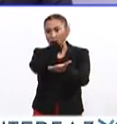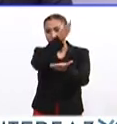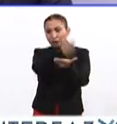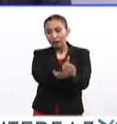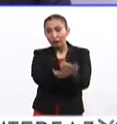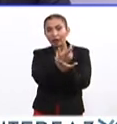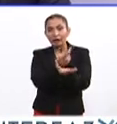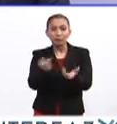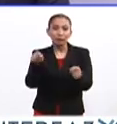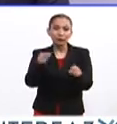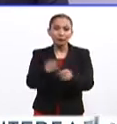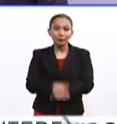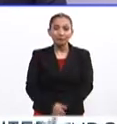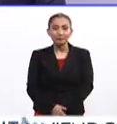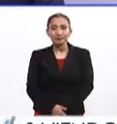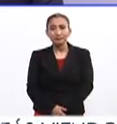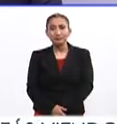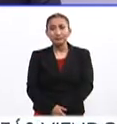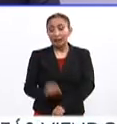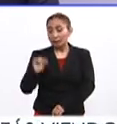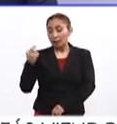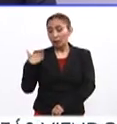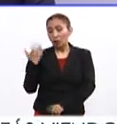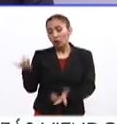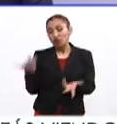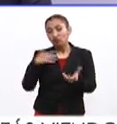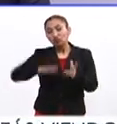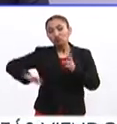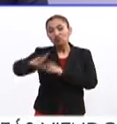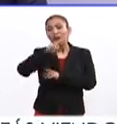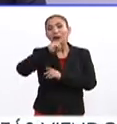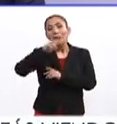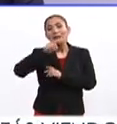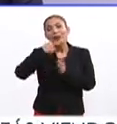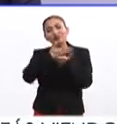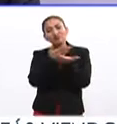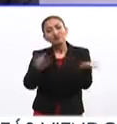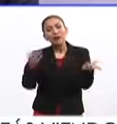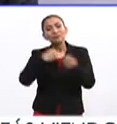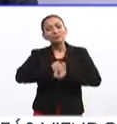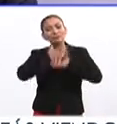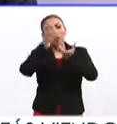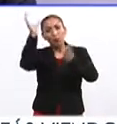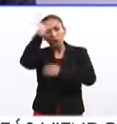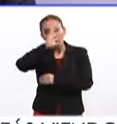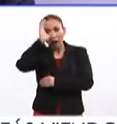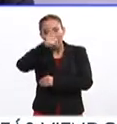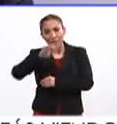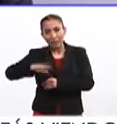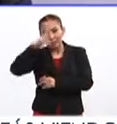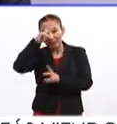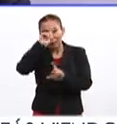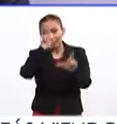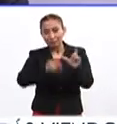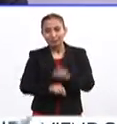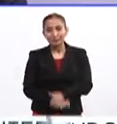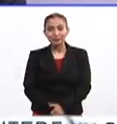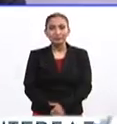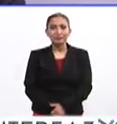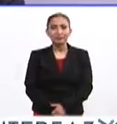participación en recitales. El más reciente fue un concierto navideño que mostró la riqueza de las expresiones culturales de nuestro país.